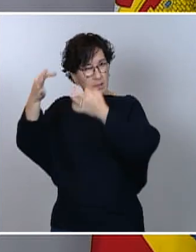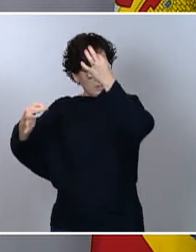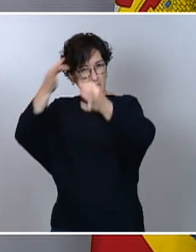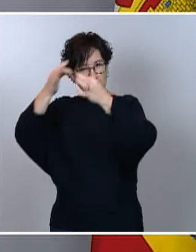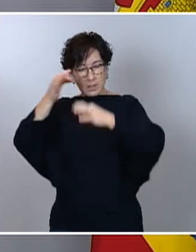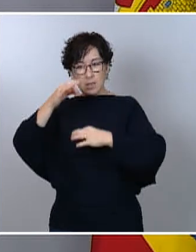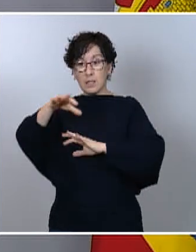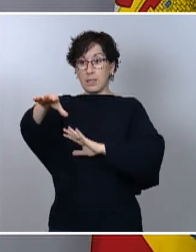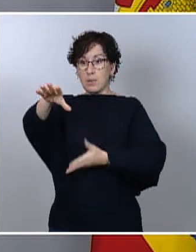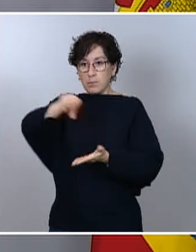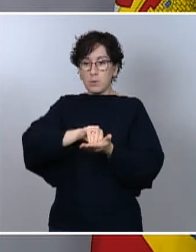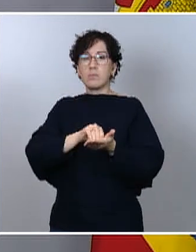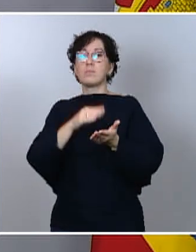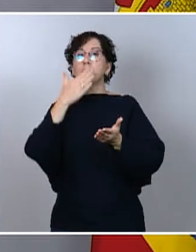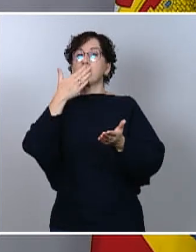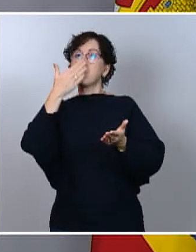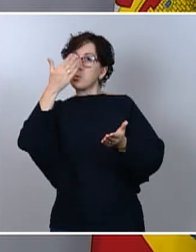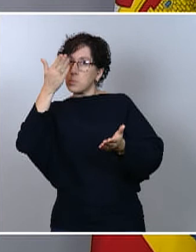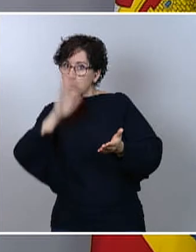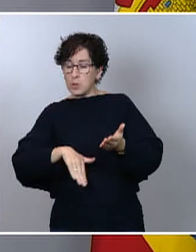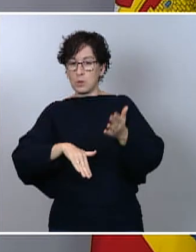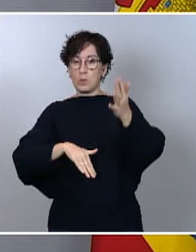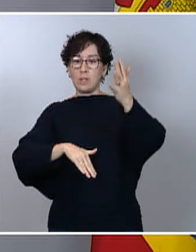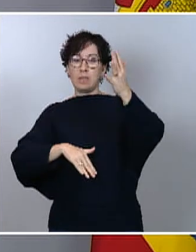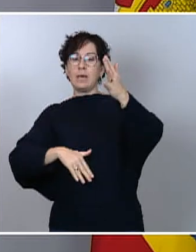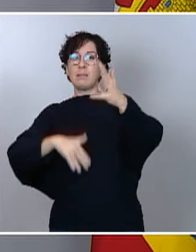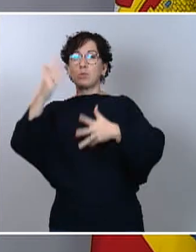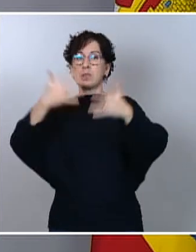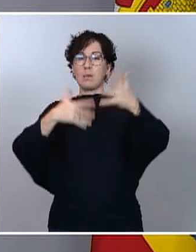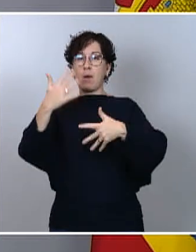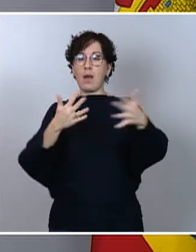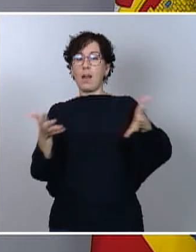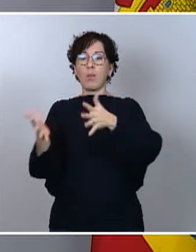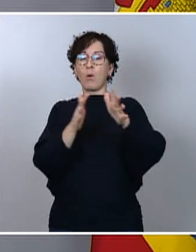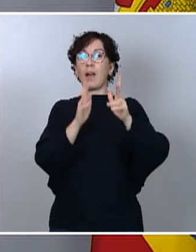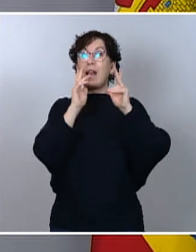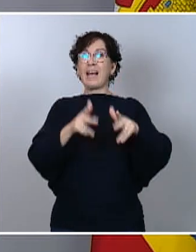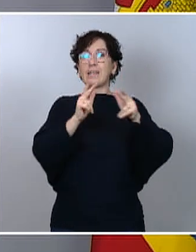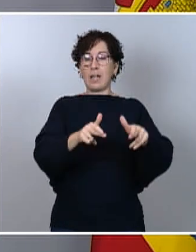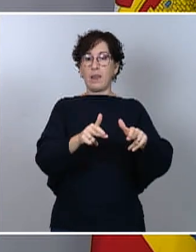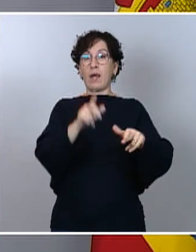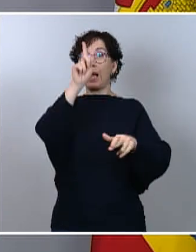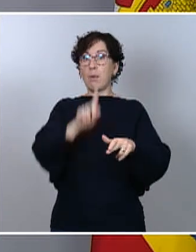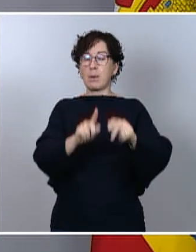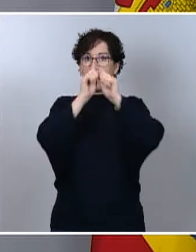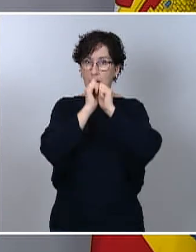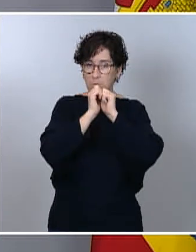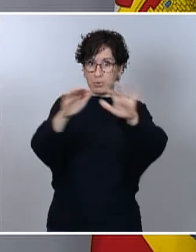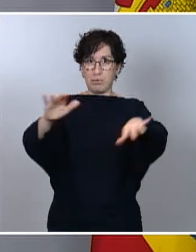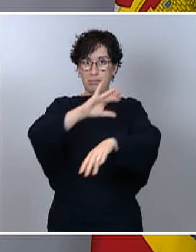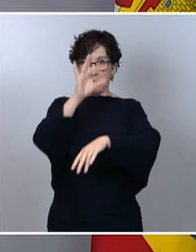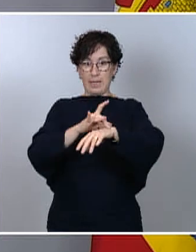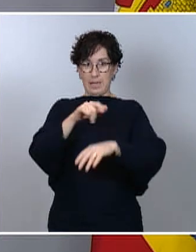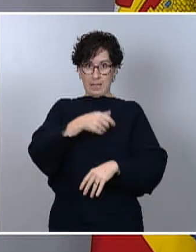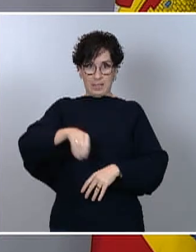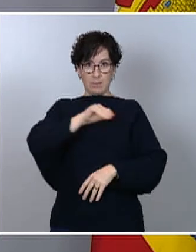la letalidad de la primera onda epidémica en España. Para hacer esto tuvimos que restar de